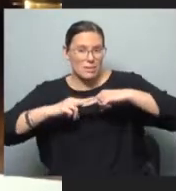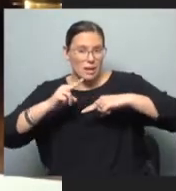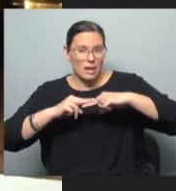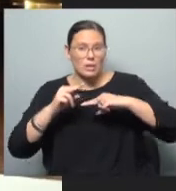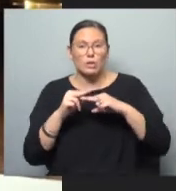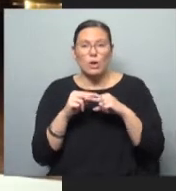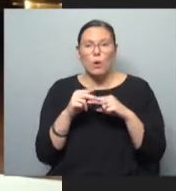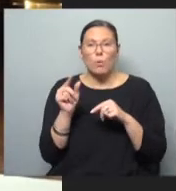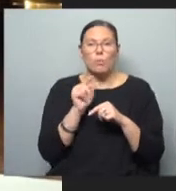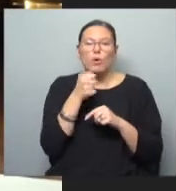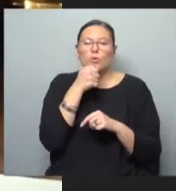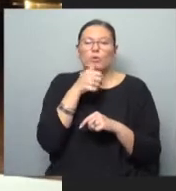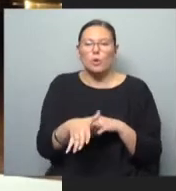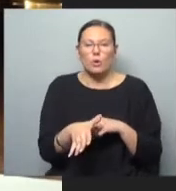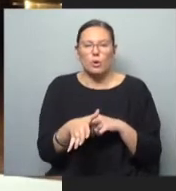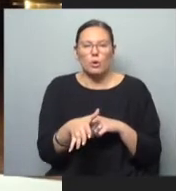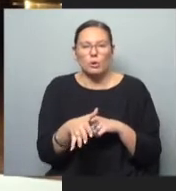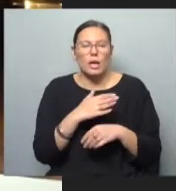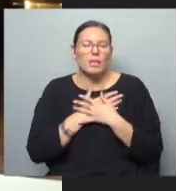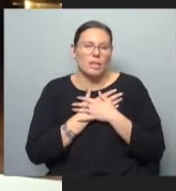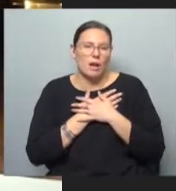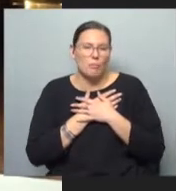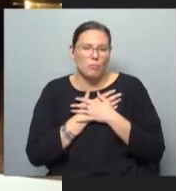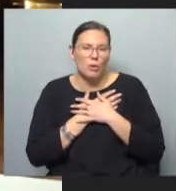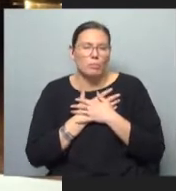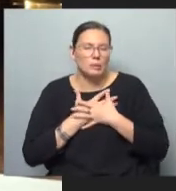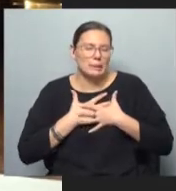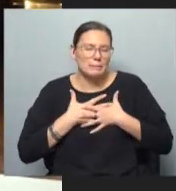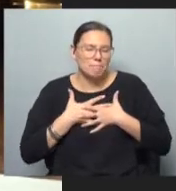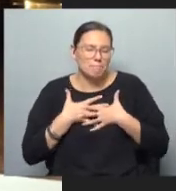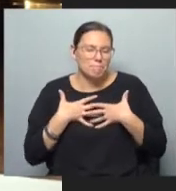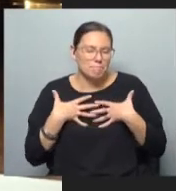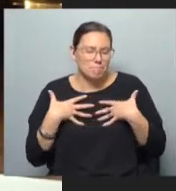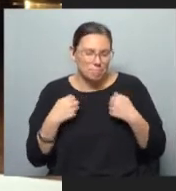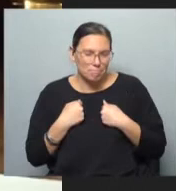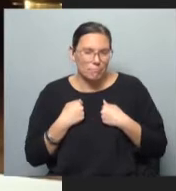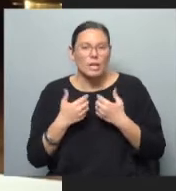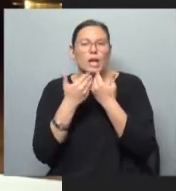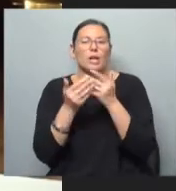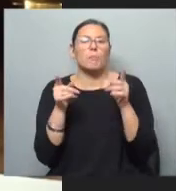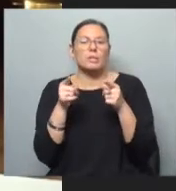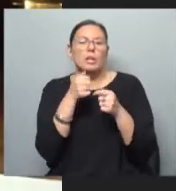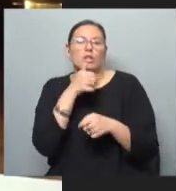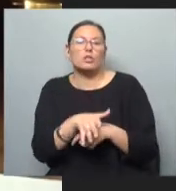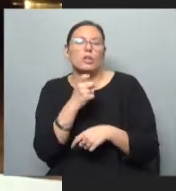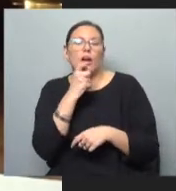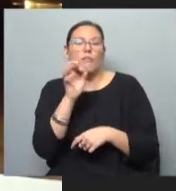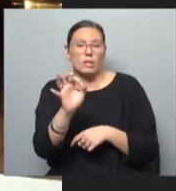poco la leyenda. Es una leyenda, una historia de amor, pero súper conmovedora, la que inicia esta historia del